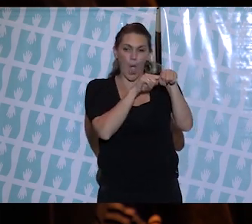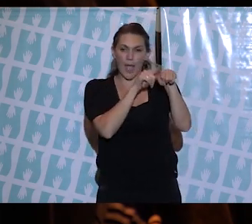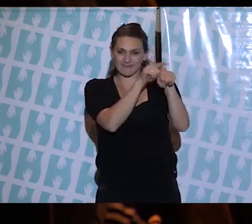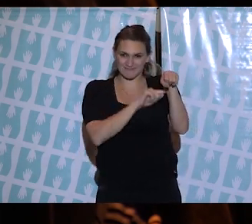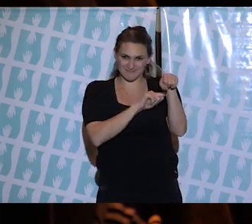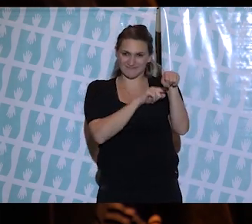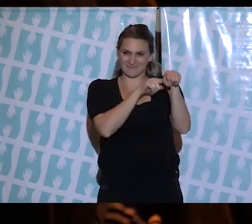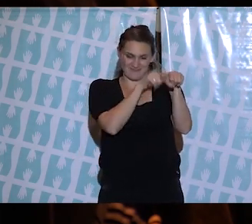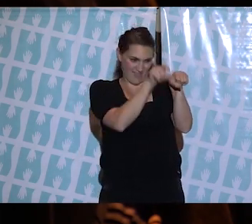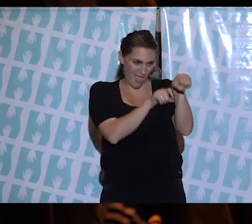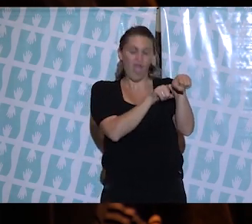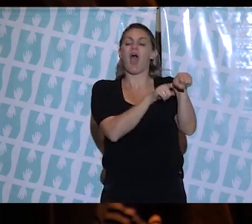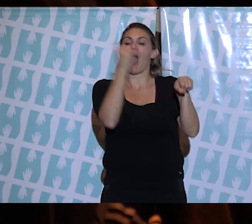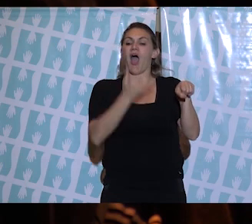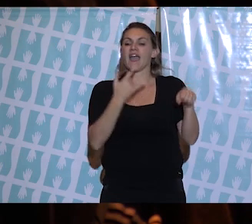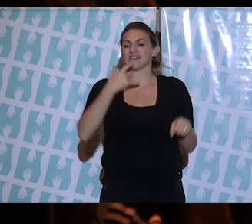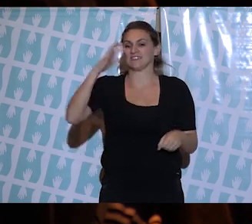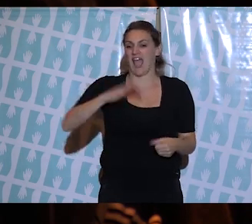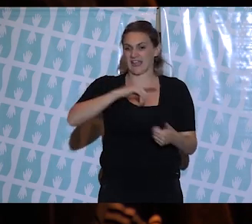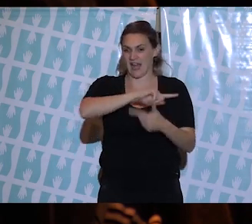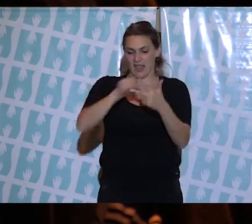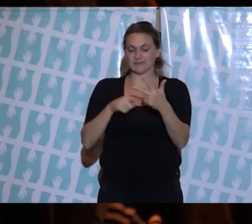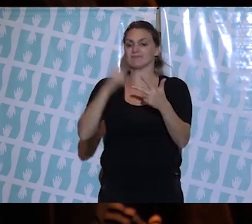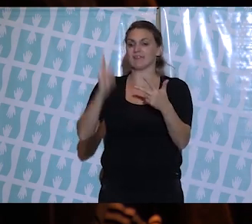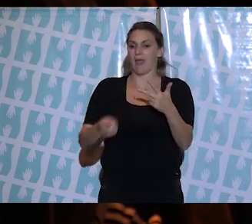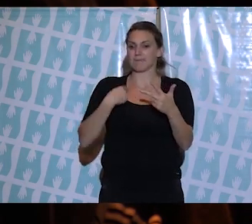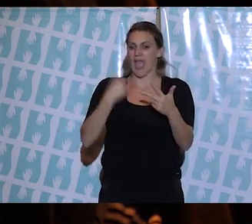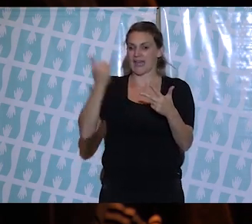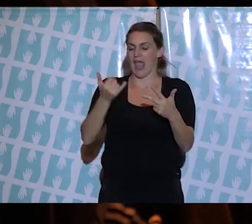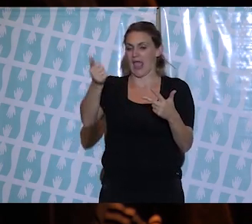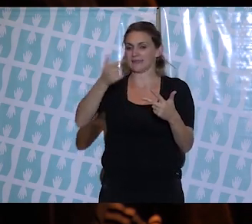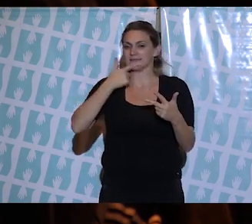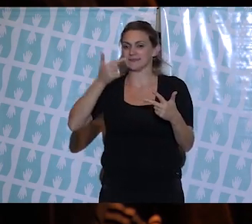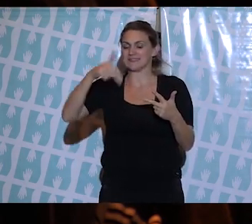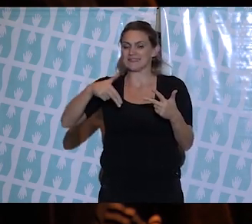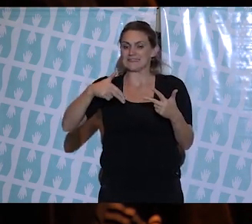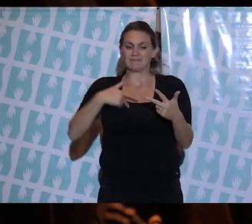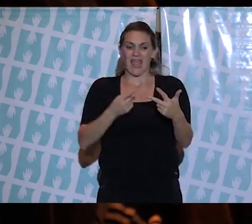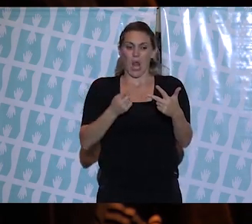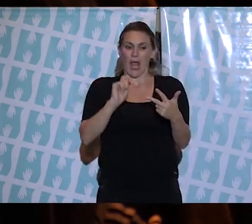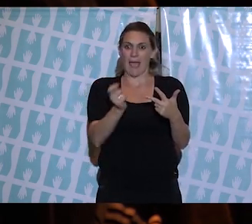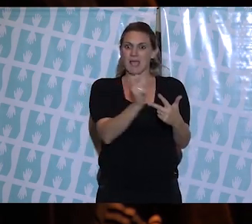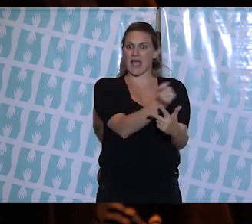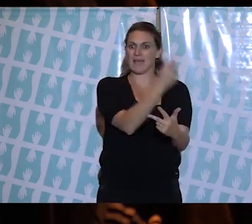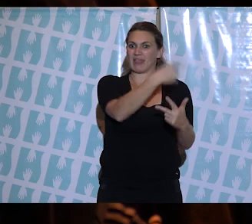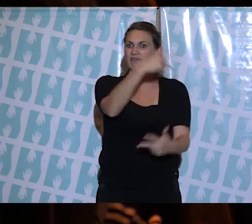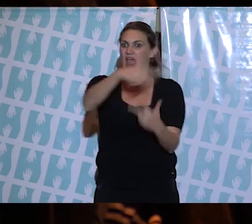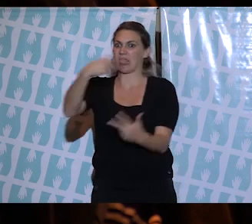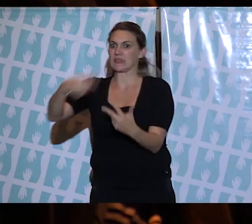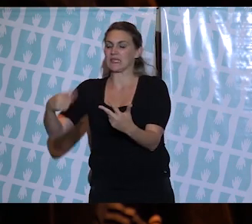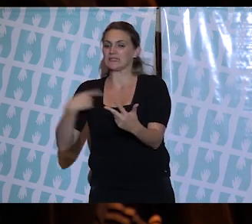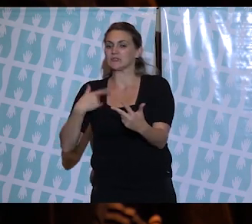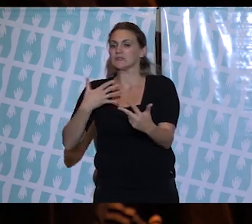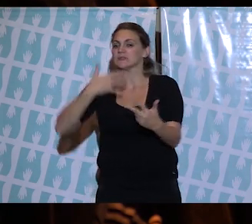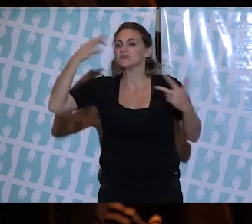Y se ve que es muy variable el resultado como para tomarlo como un marcador firme. Pero es una idea